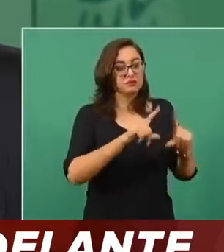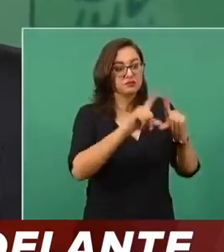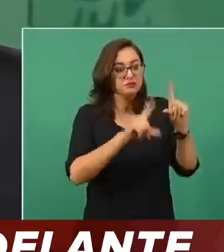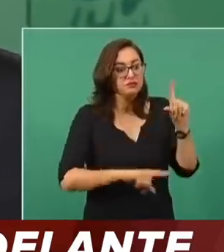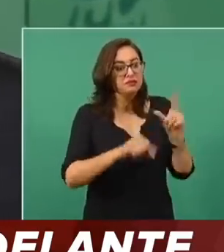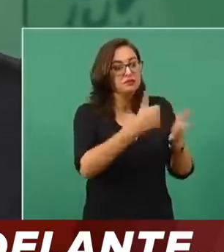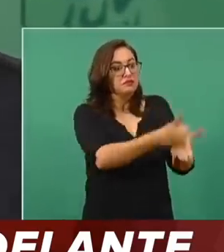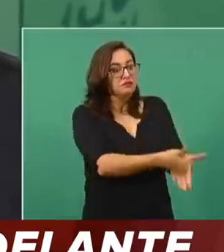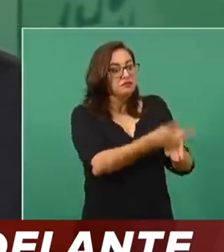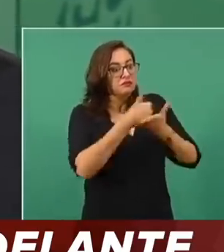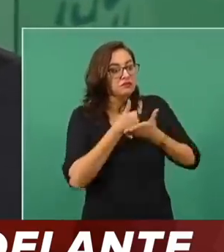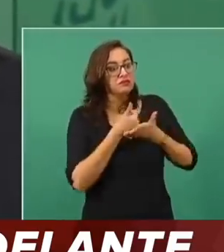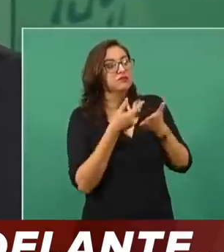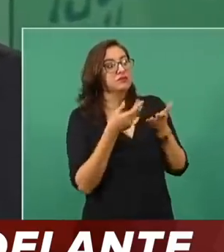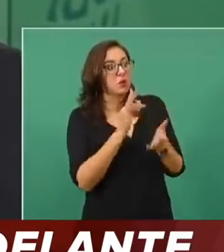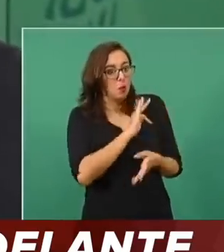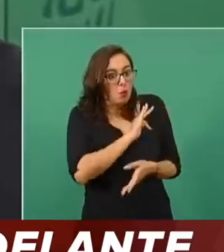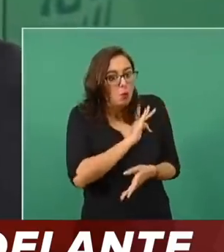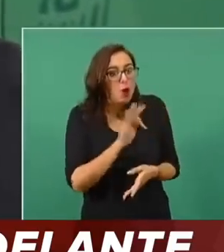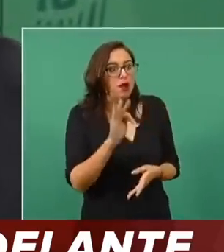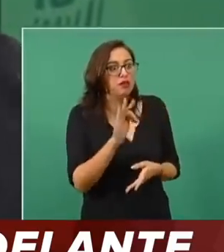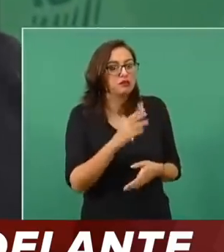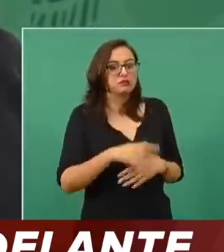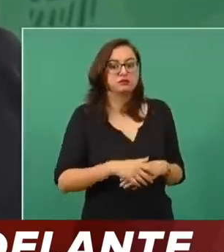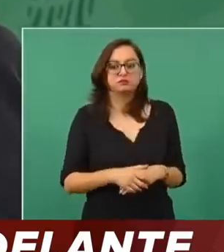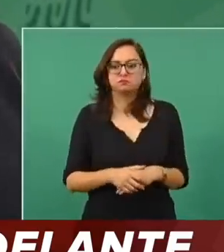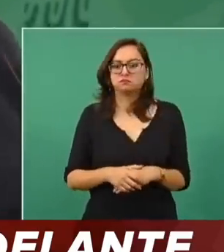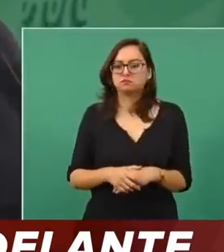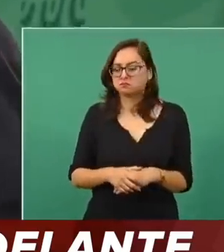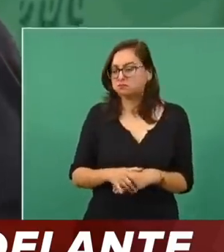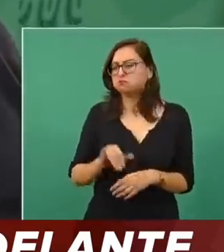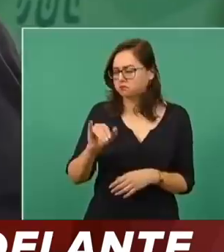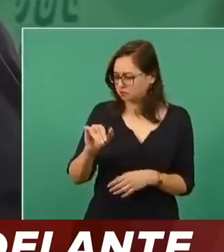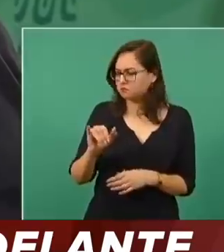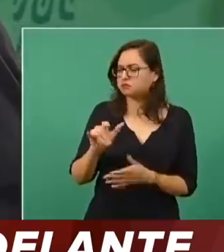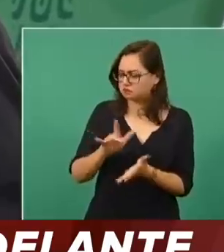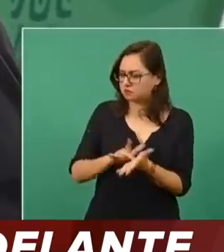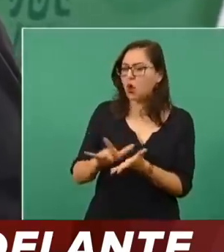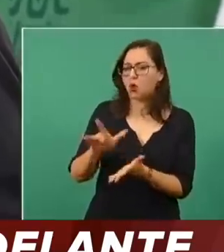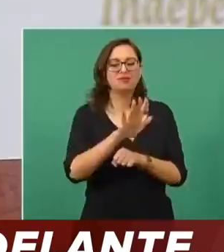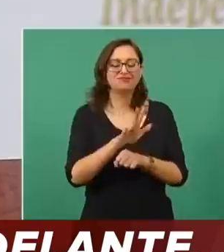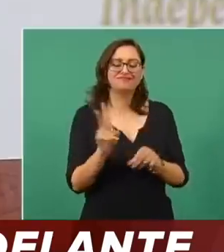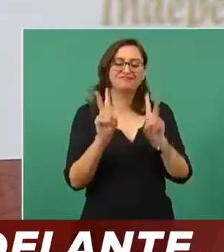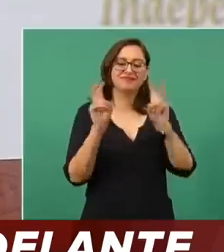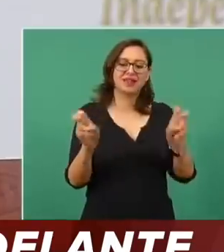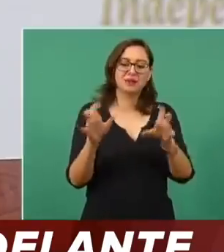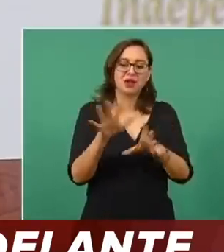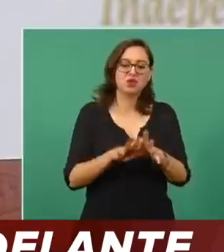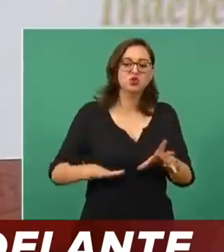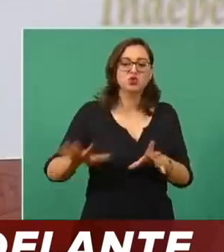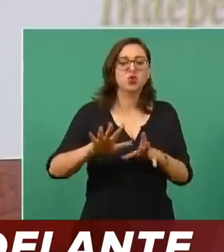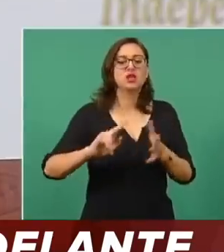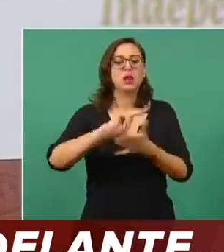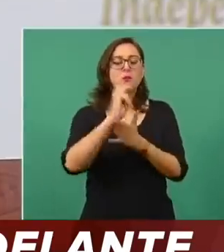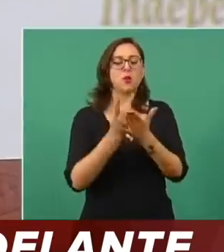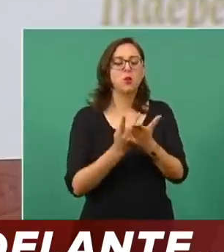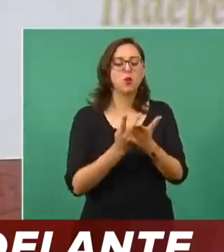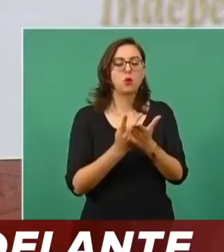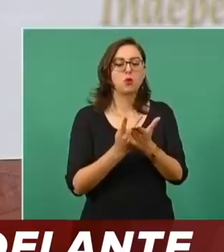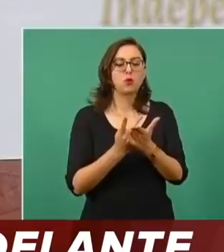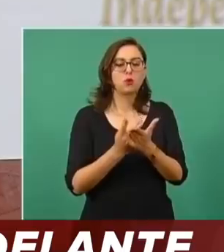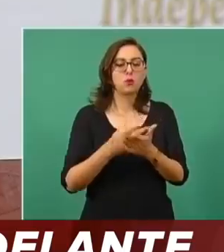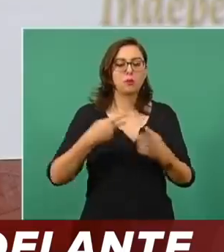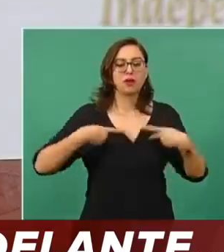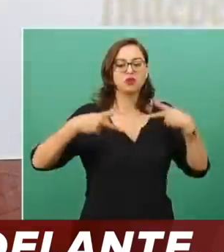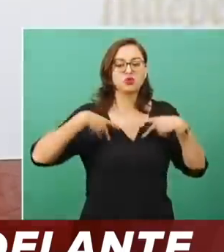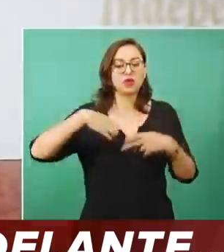nos pueden ayudar, y le digo, pero cuenta con nosotros. El programa de apoyo